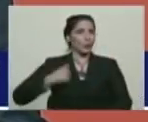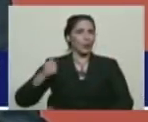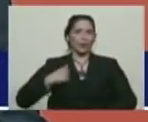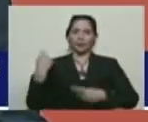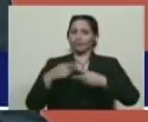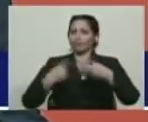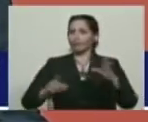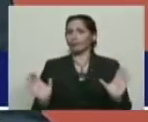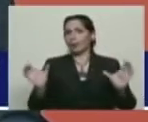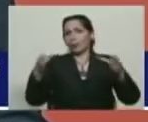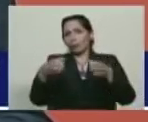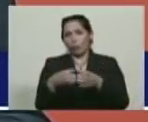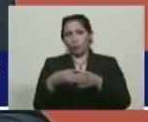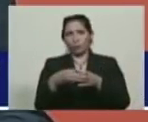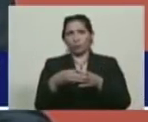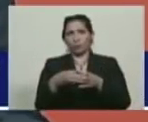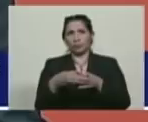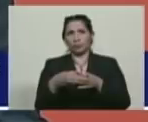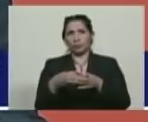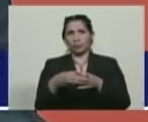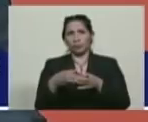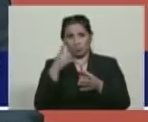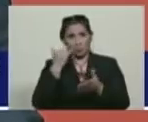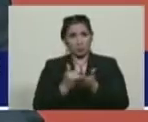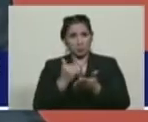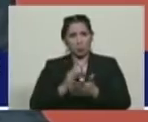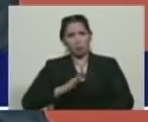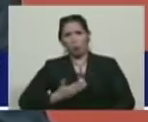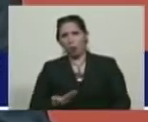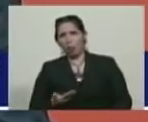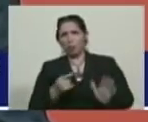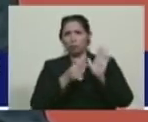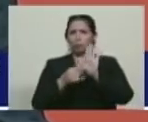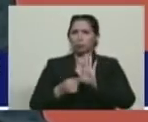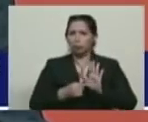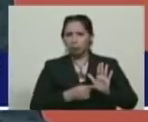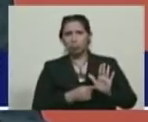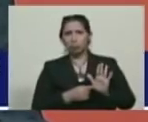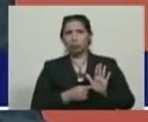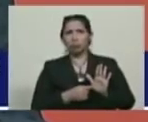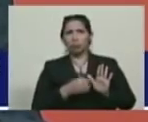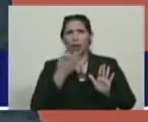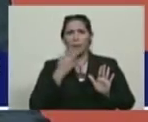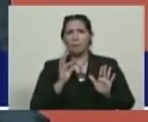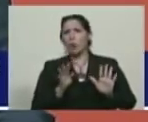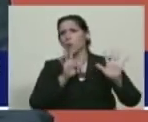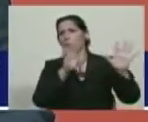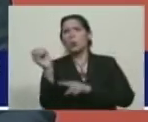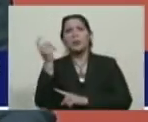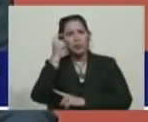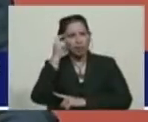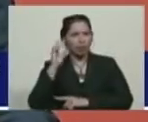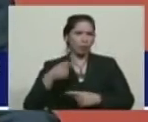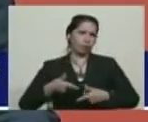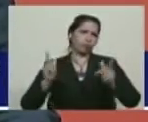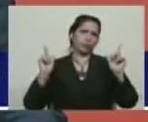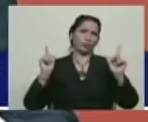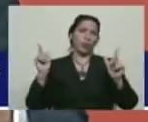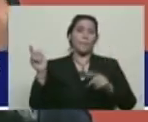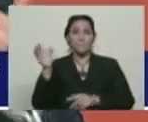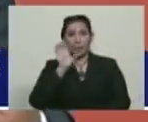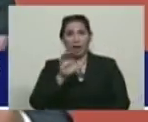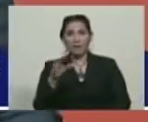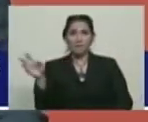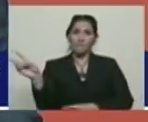sector fíjense yo puedo colocar varios ejemplos durante estos 90 días y permíteme para que el país valore